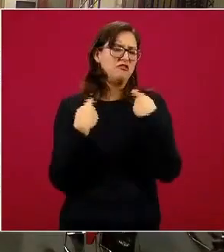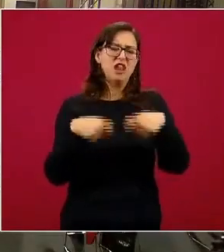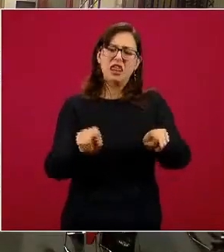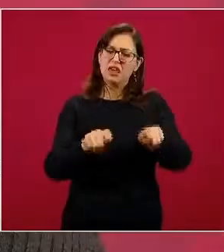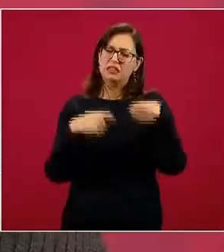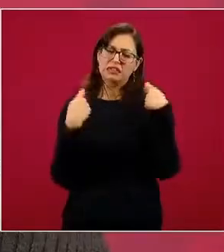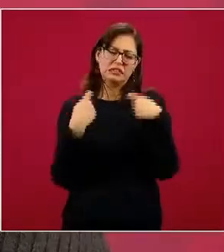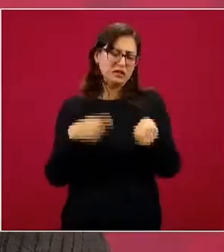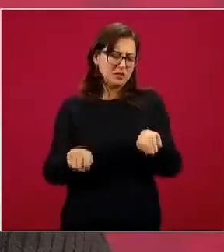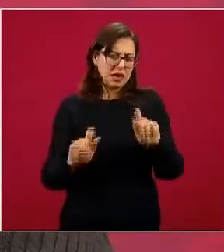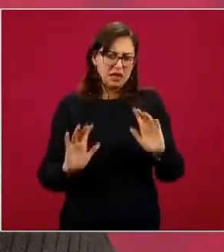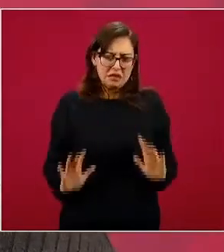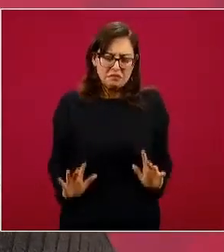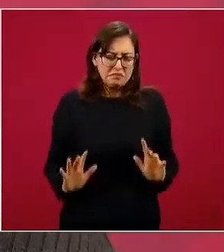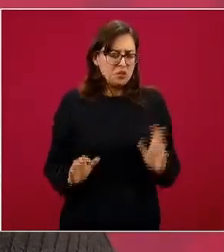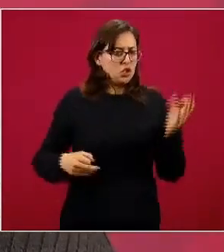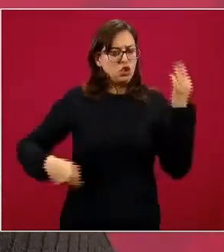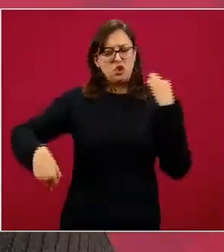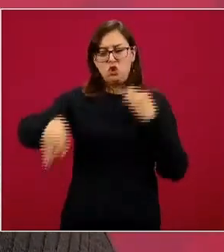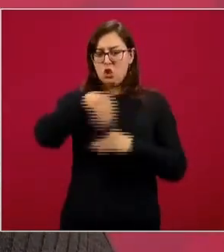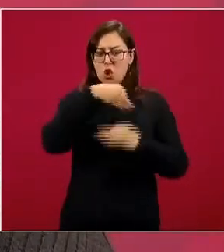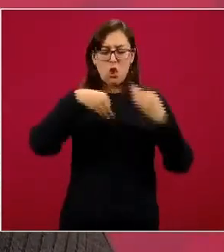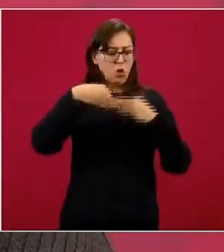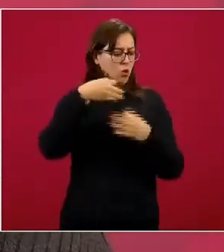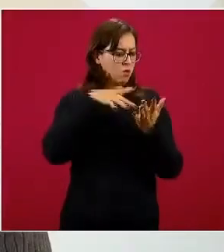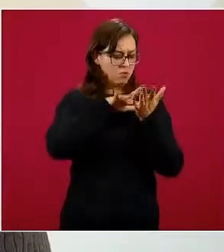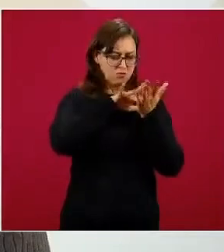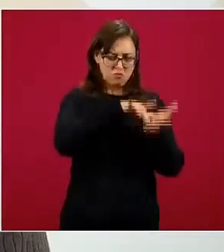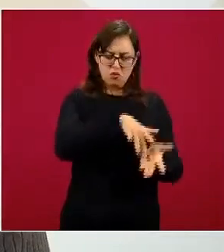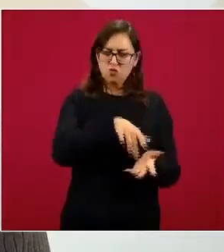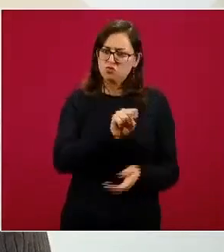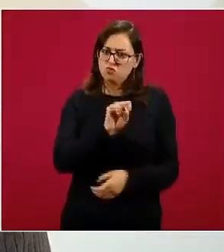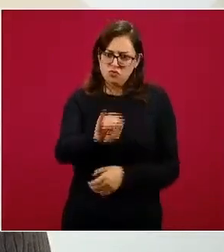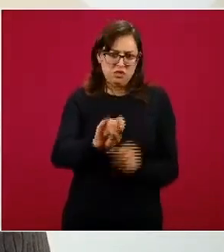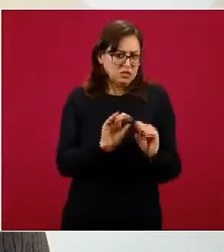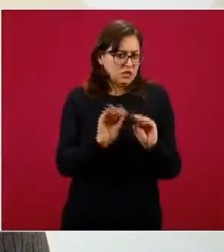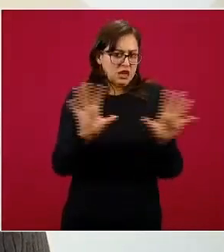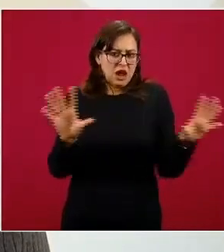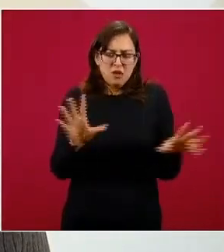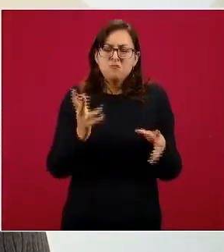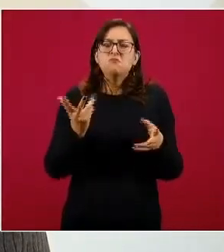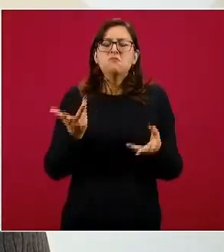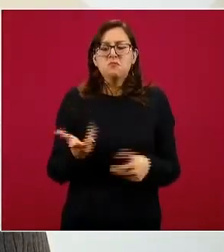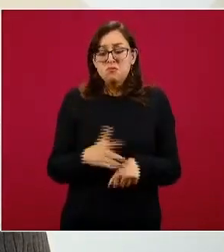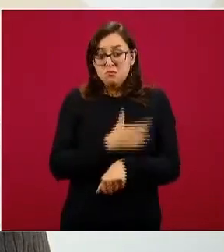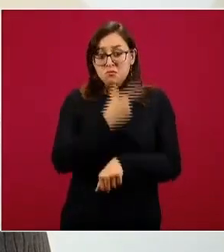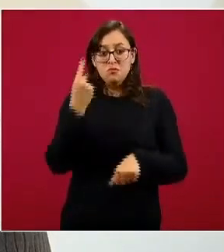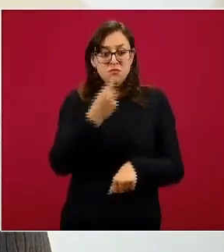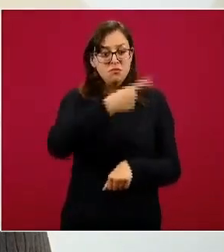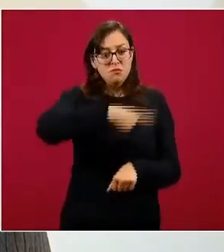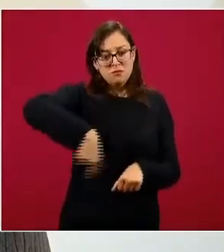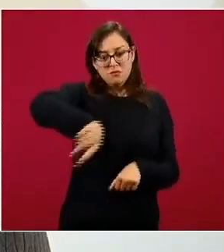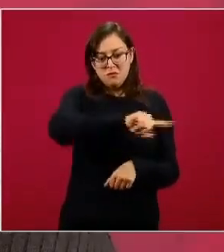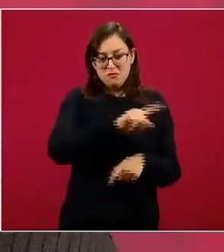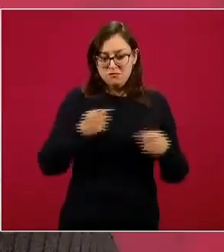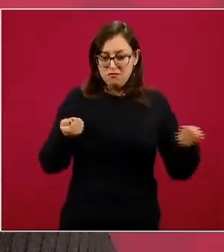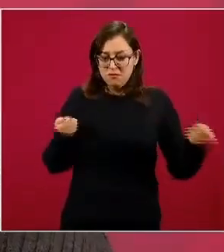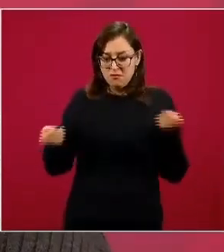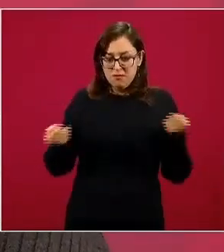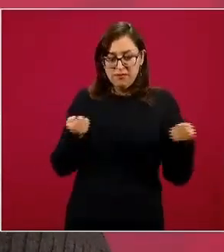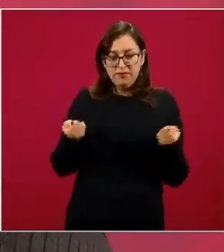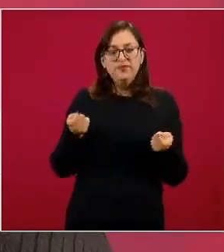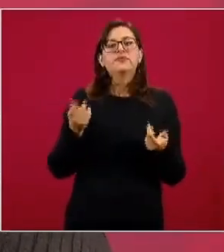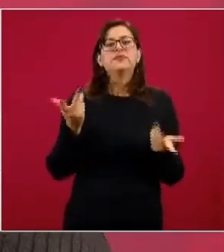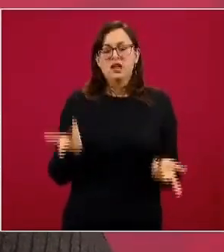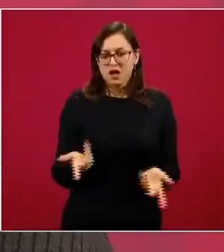se da todo el apoyo correspondiente a estas entidades, porque de esta manera lo que están haciendo a lo mejor es adelantándose